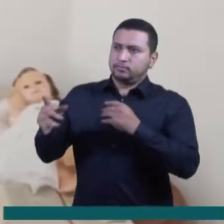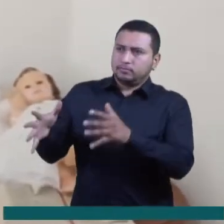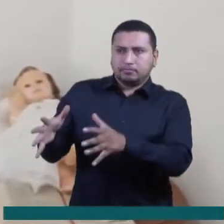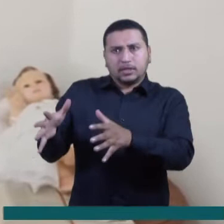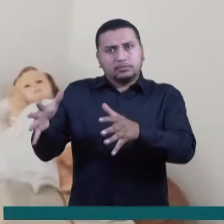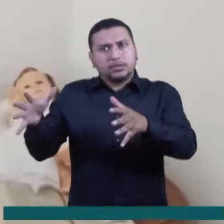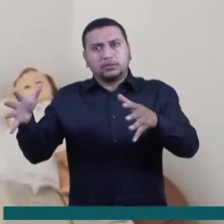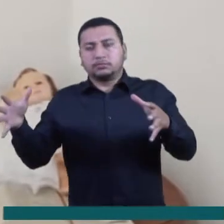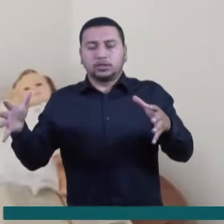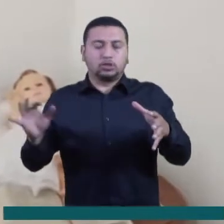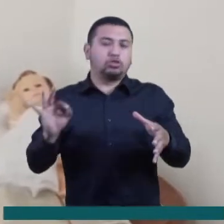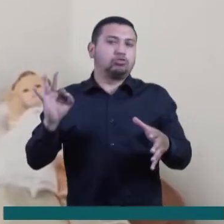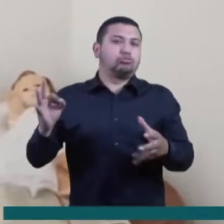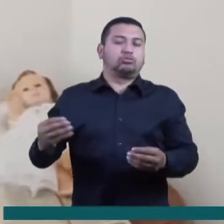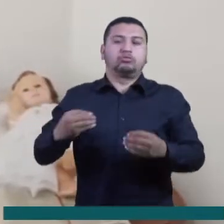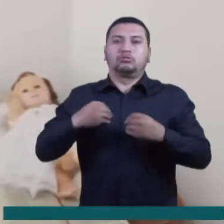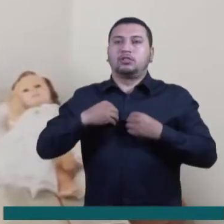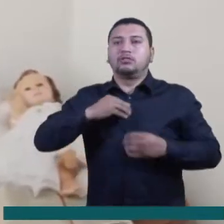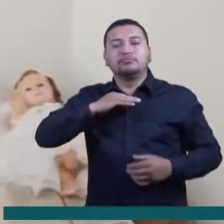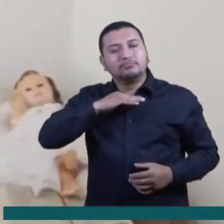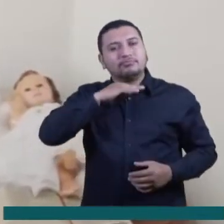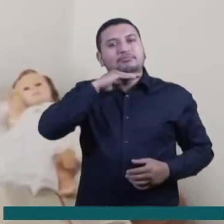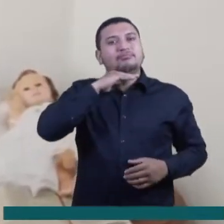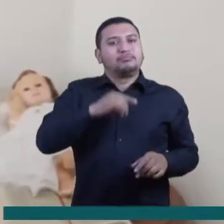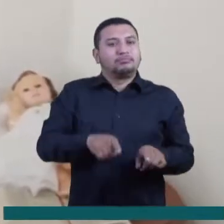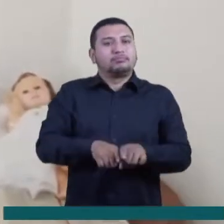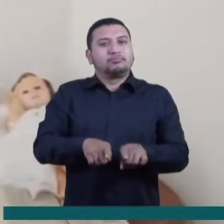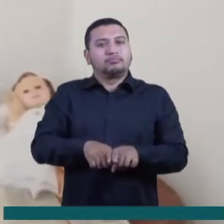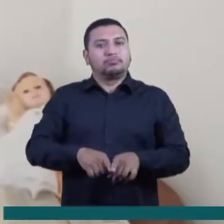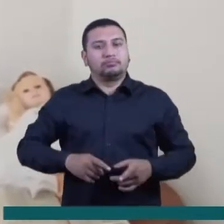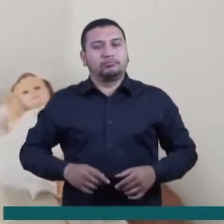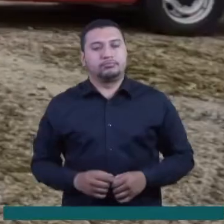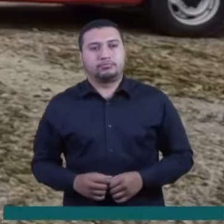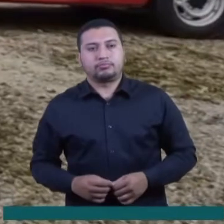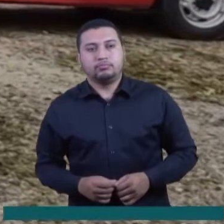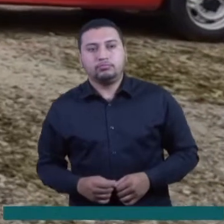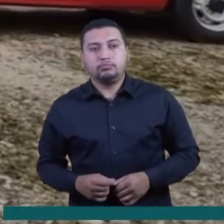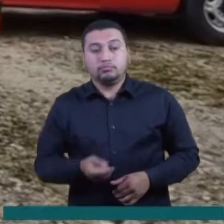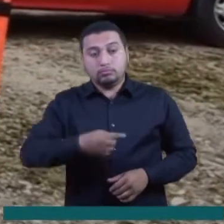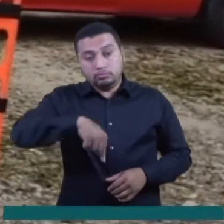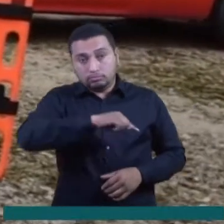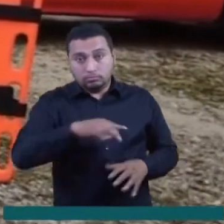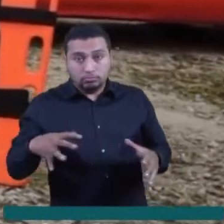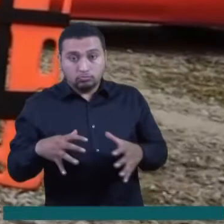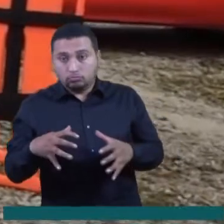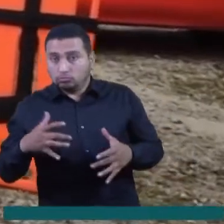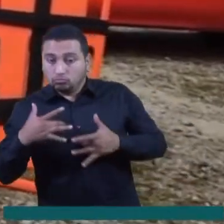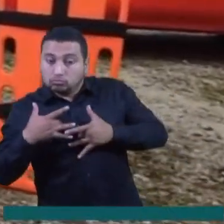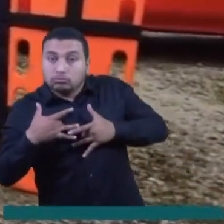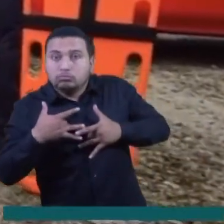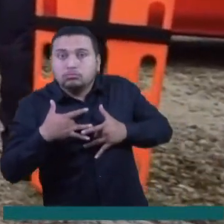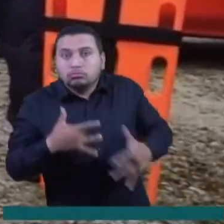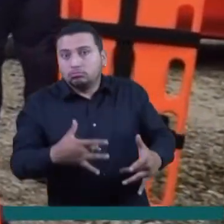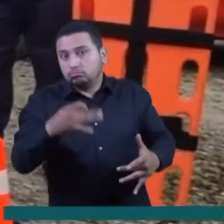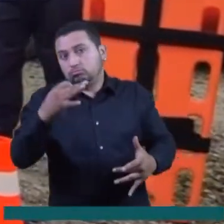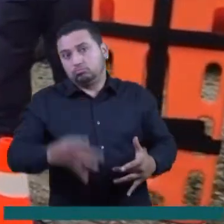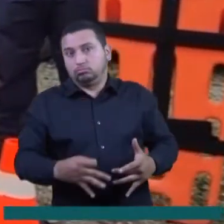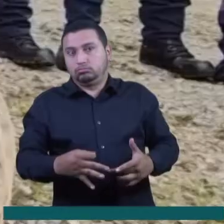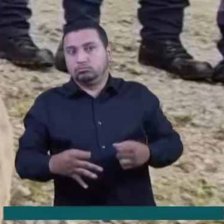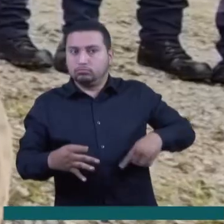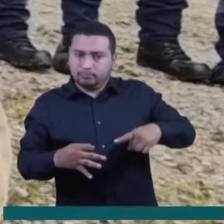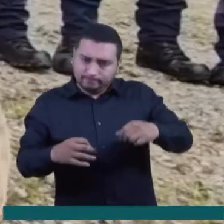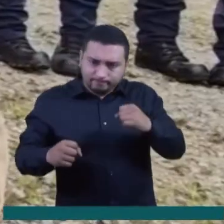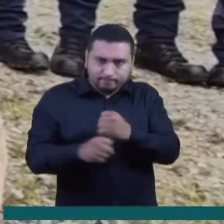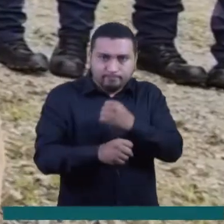cómo ha crecido físicamente, cómo ha crecido también teóricamente. La tarea de ser bombero voluntario no es nada fácil y en ella